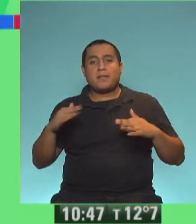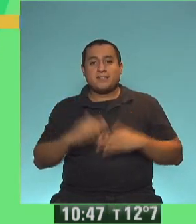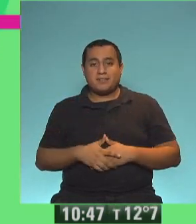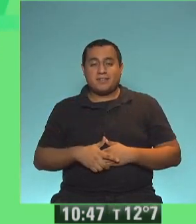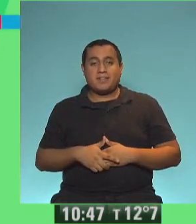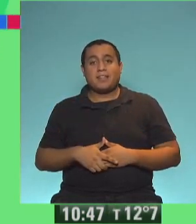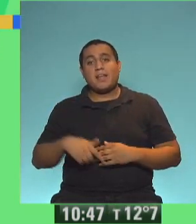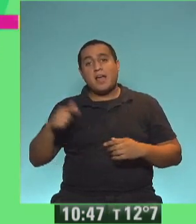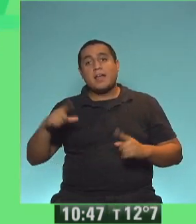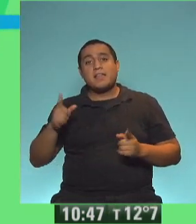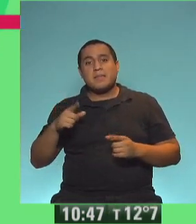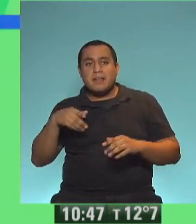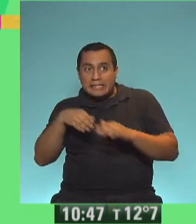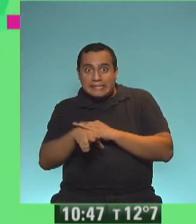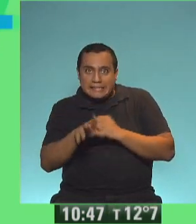¿otro libre más? Para estar abajo de la cama.